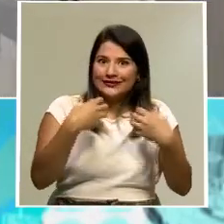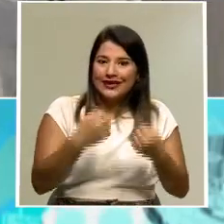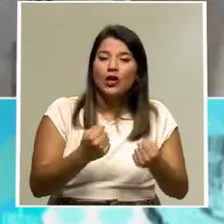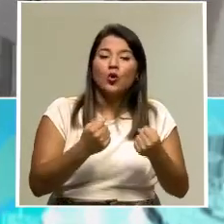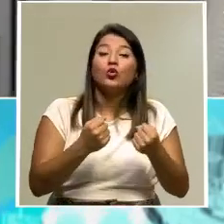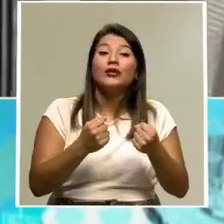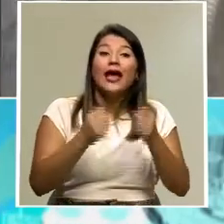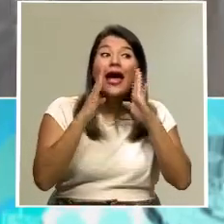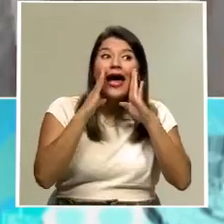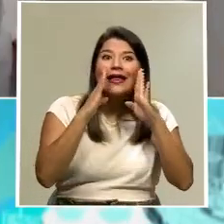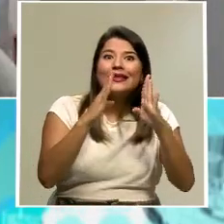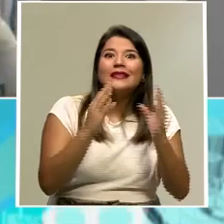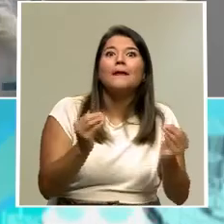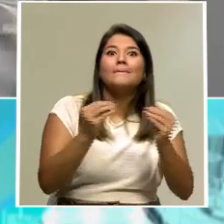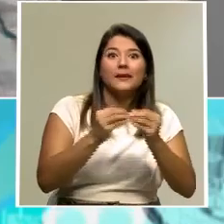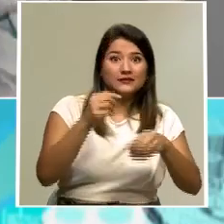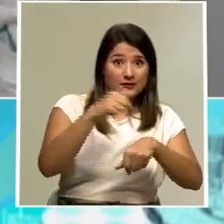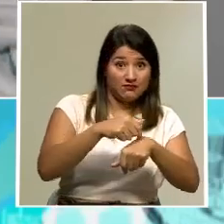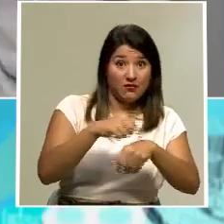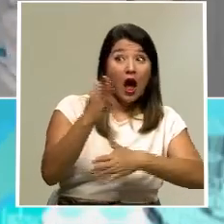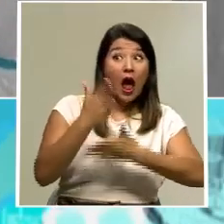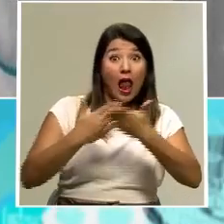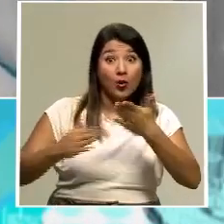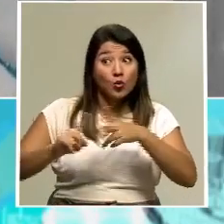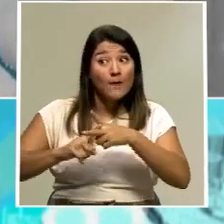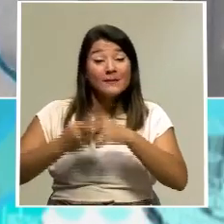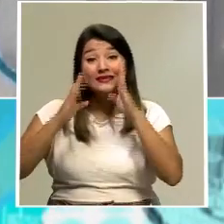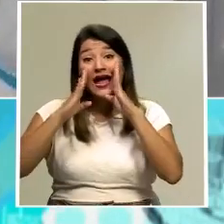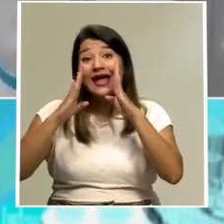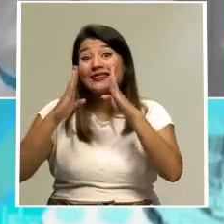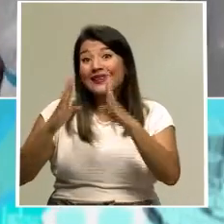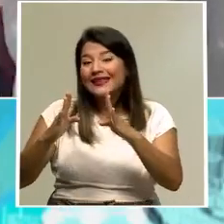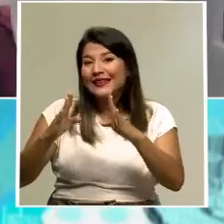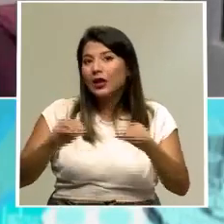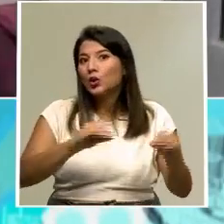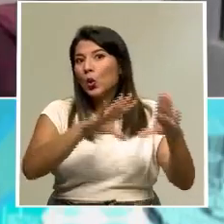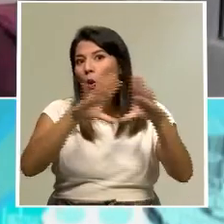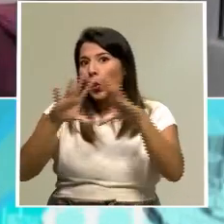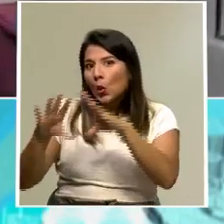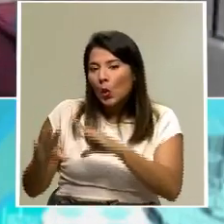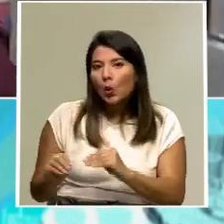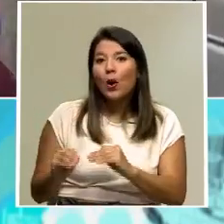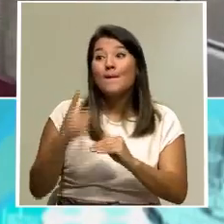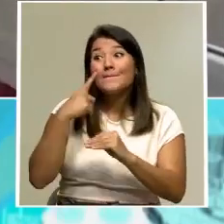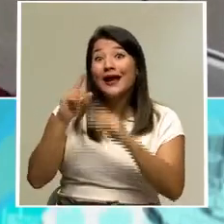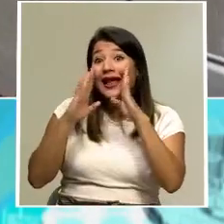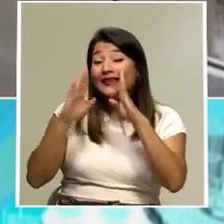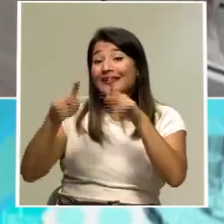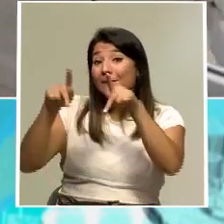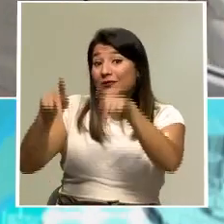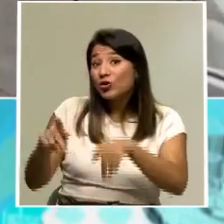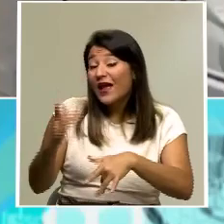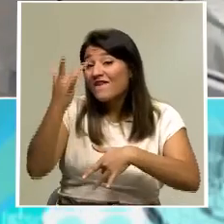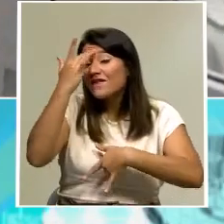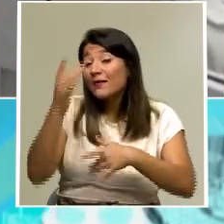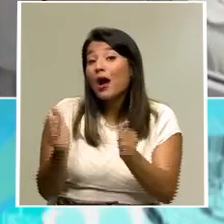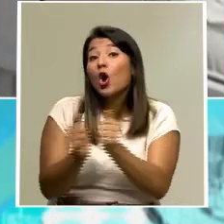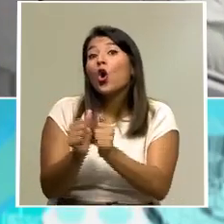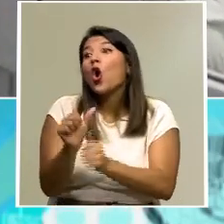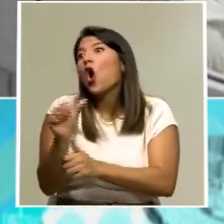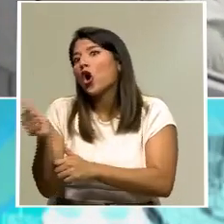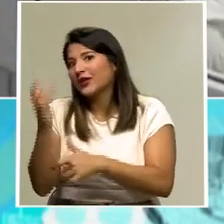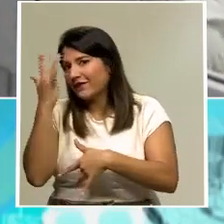estarían trabajando las 24 horas para atender a pacientes con otras enfermedades no vinculadas al virus. Precisamente esta